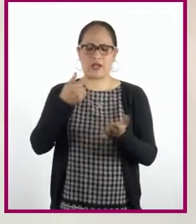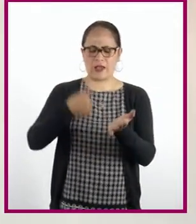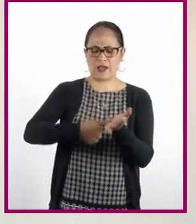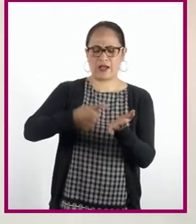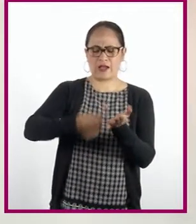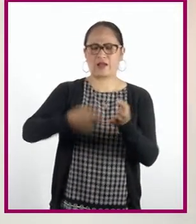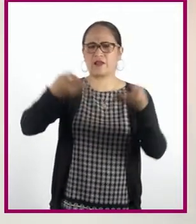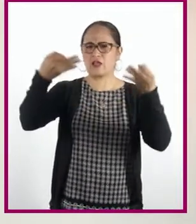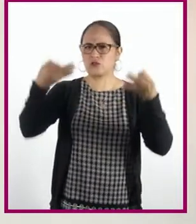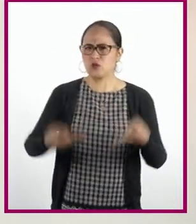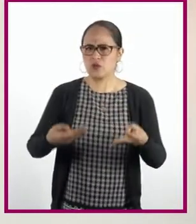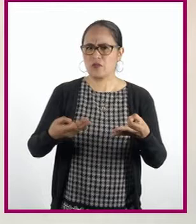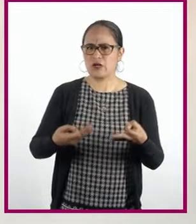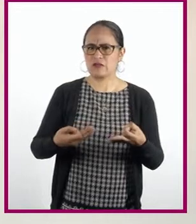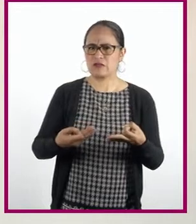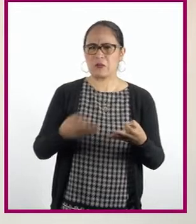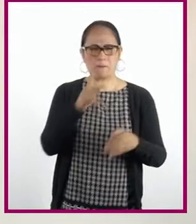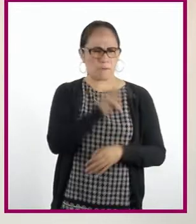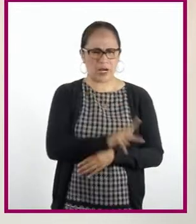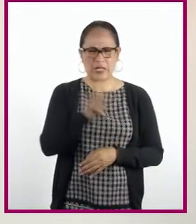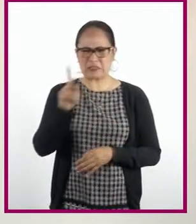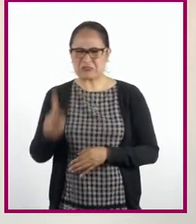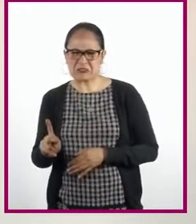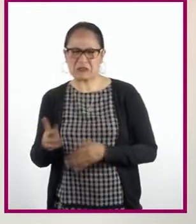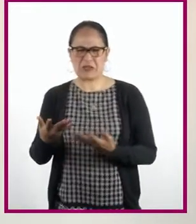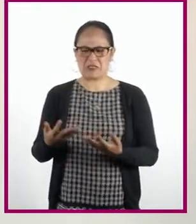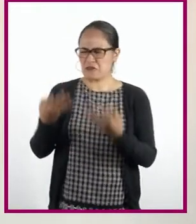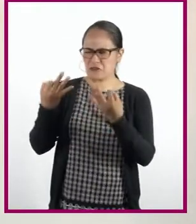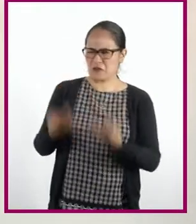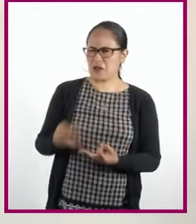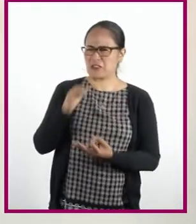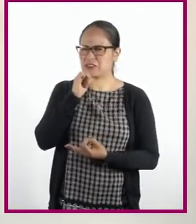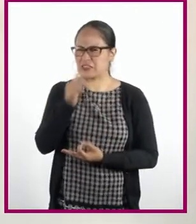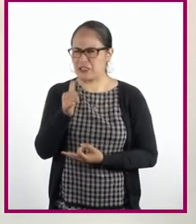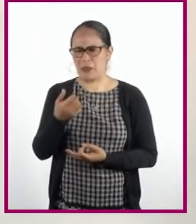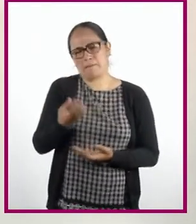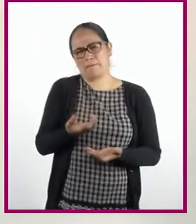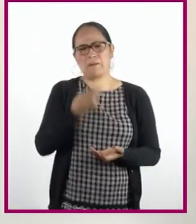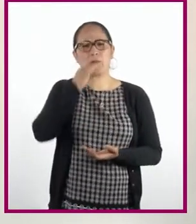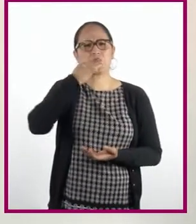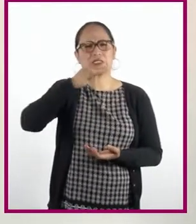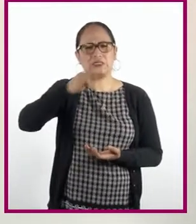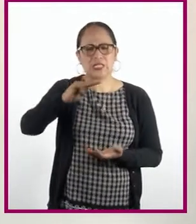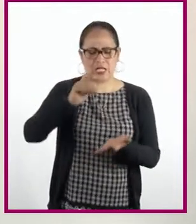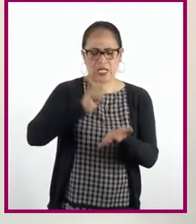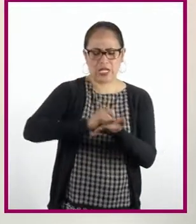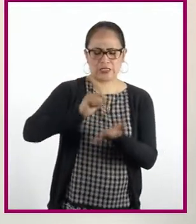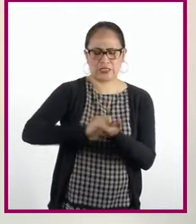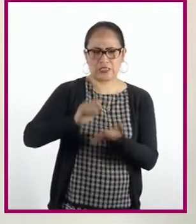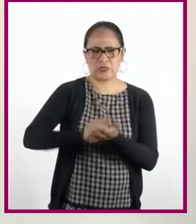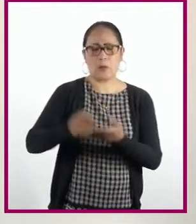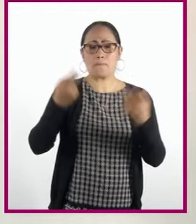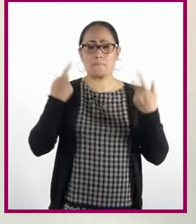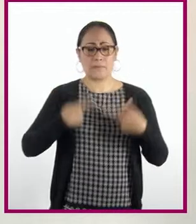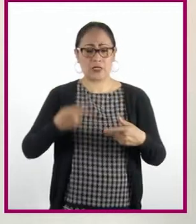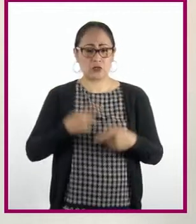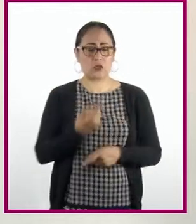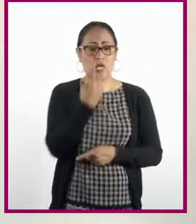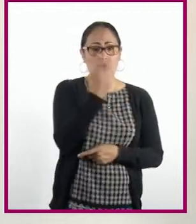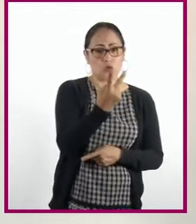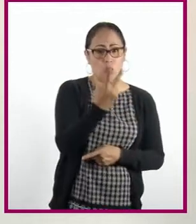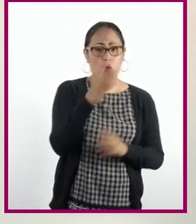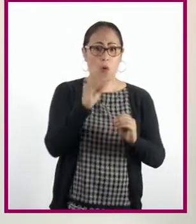se parecen a las cartas informales. Digamos, son mensajes escritos que se intercambian entre dos o más